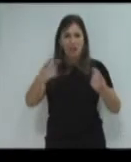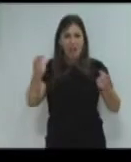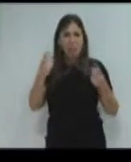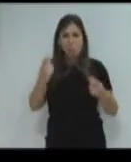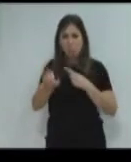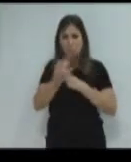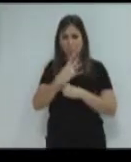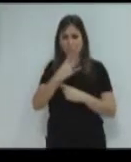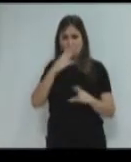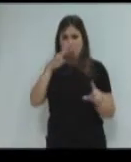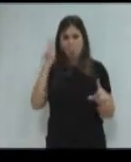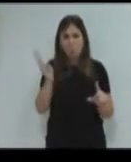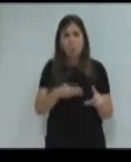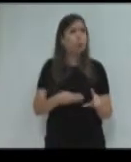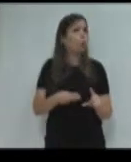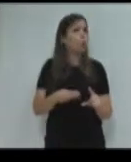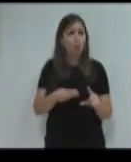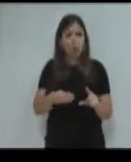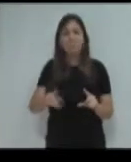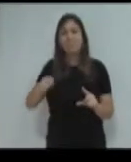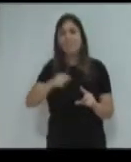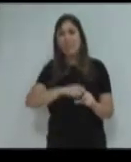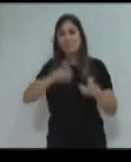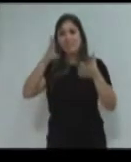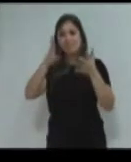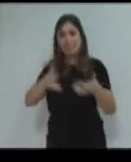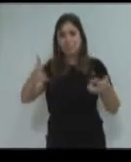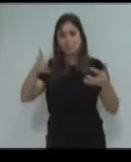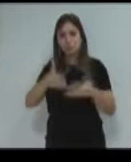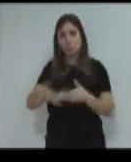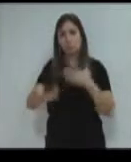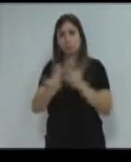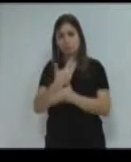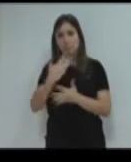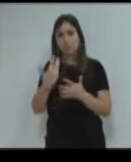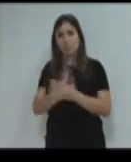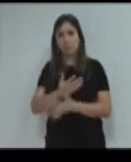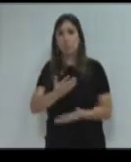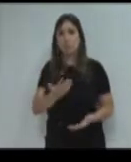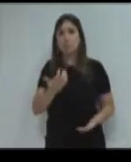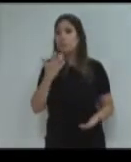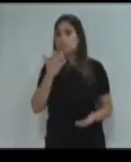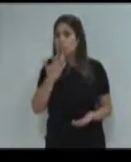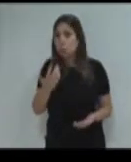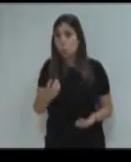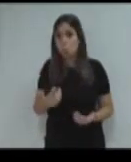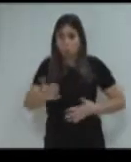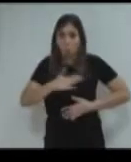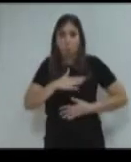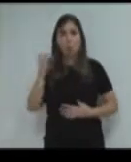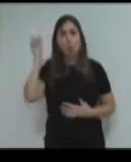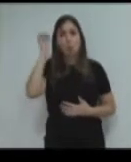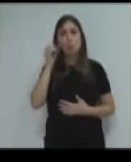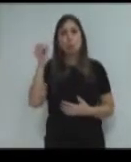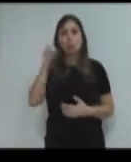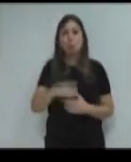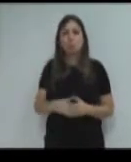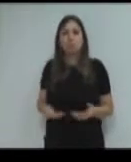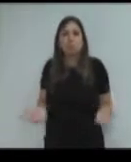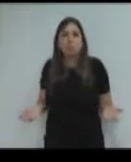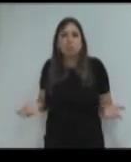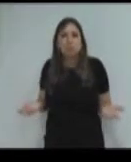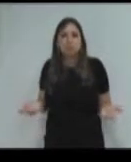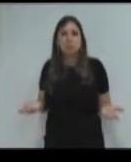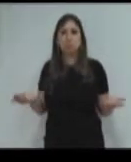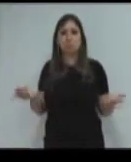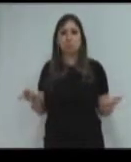el PowerPoint, debe recibir el documento de la explicación que ha dado ese profesor, porque si no, yo, desde mi punto de vista, no tiene